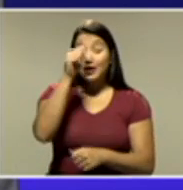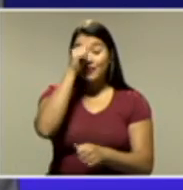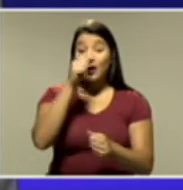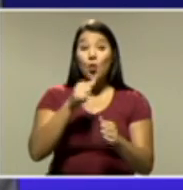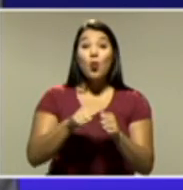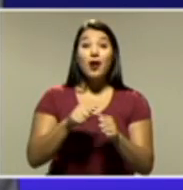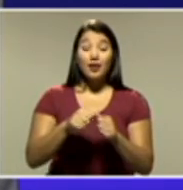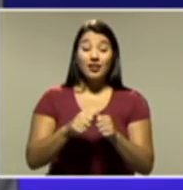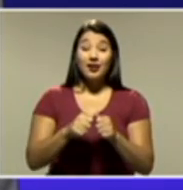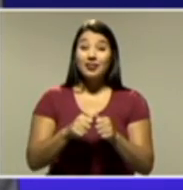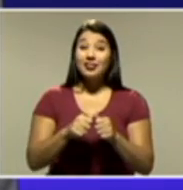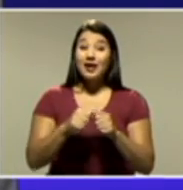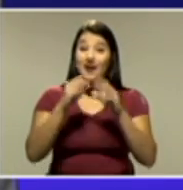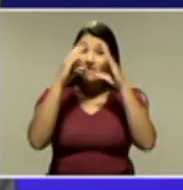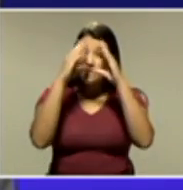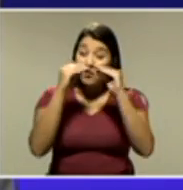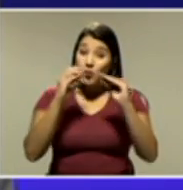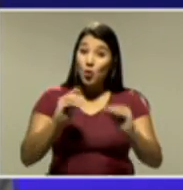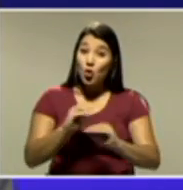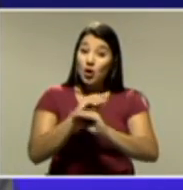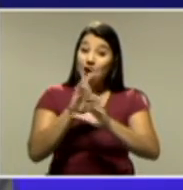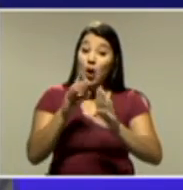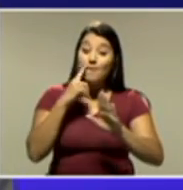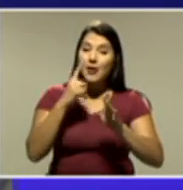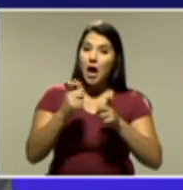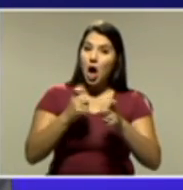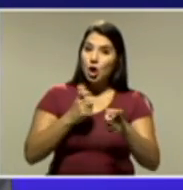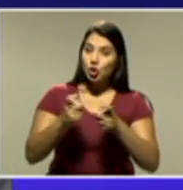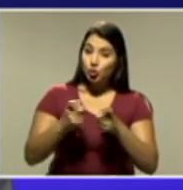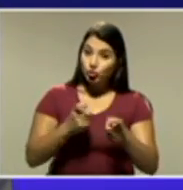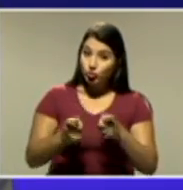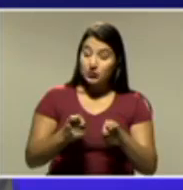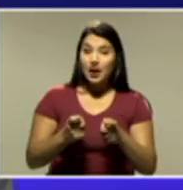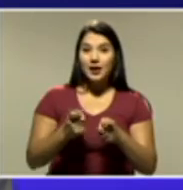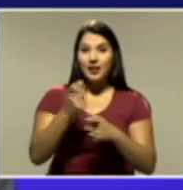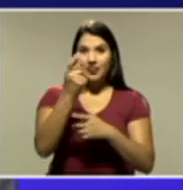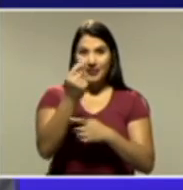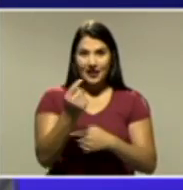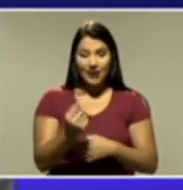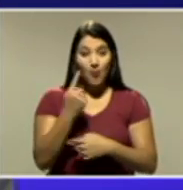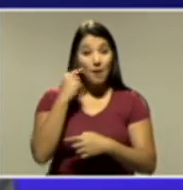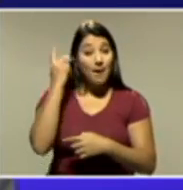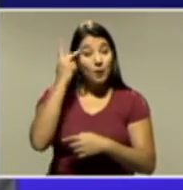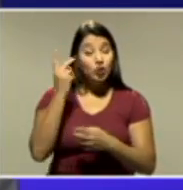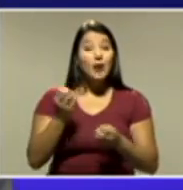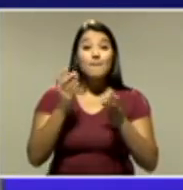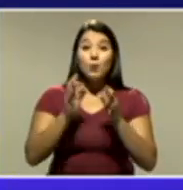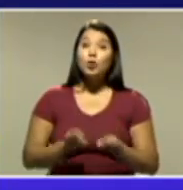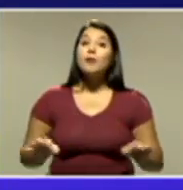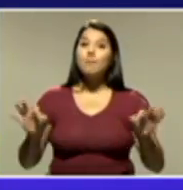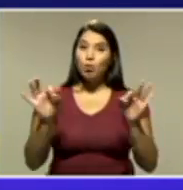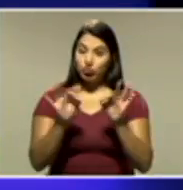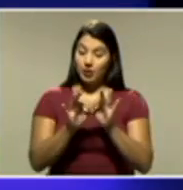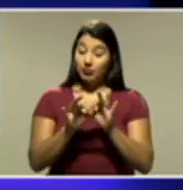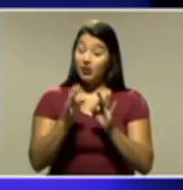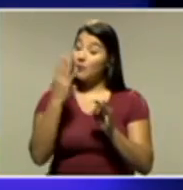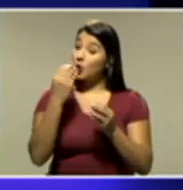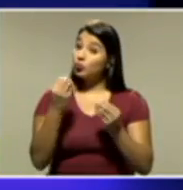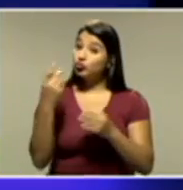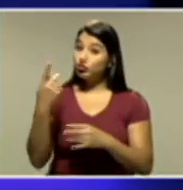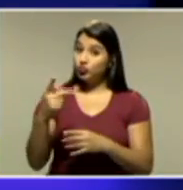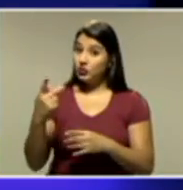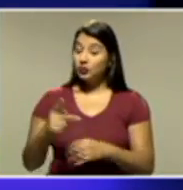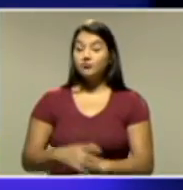la transparencia en el manejo de los recursos destinados a la política es importante, porque los riesgos son muy grandes. Son muy